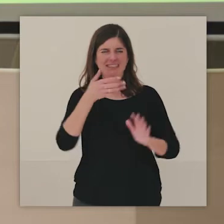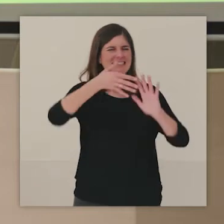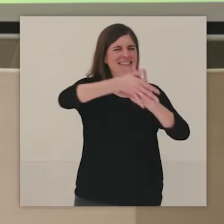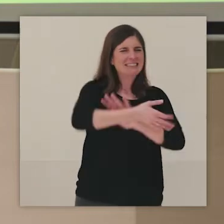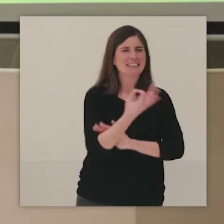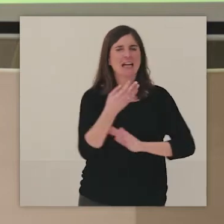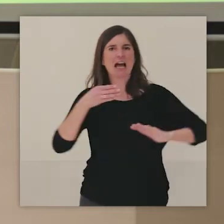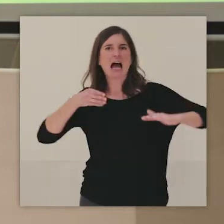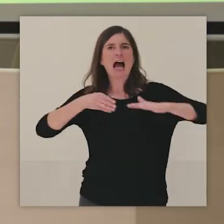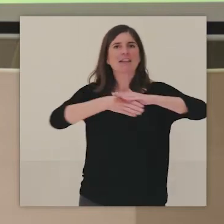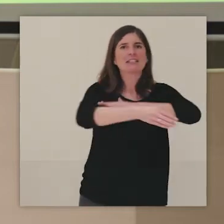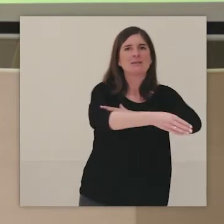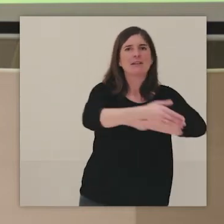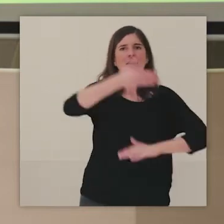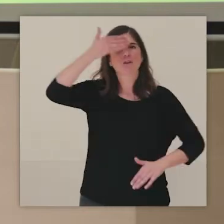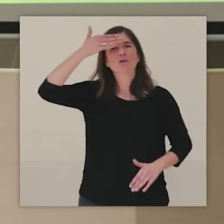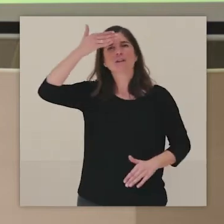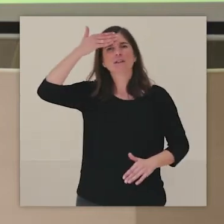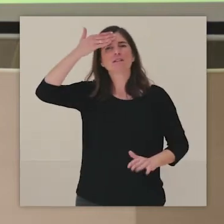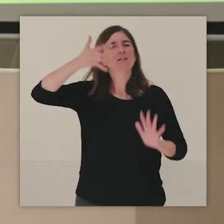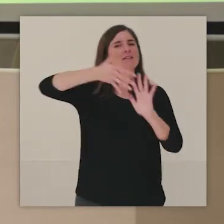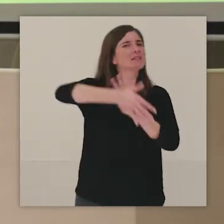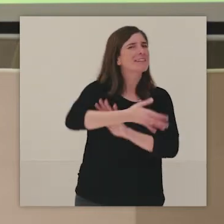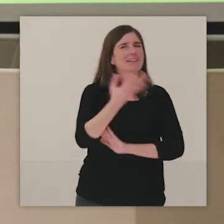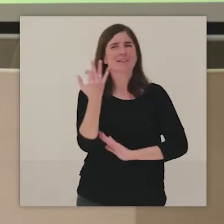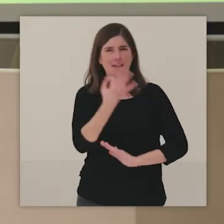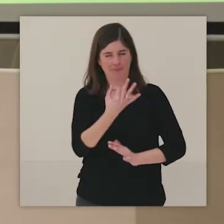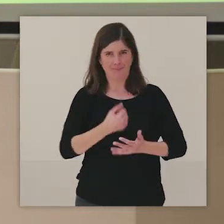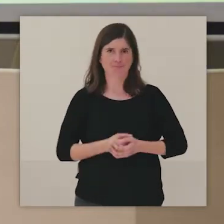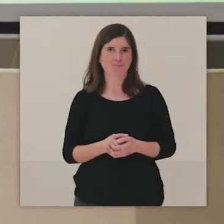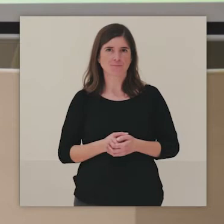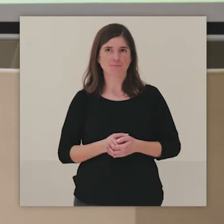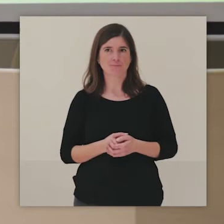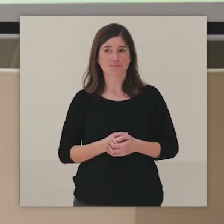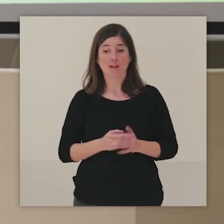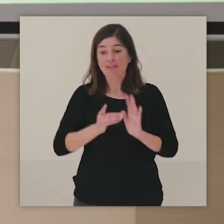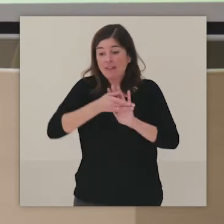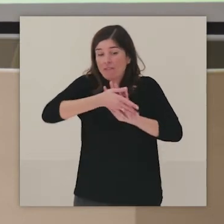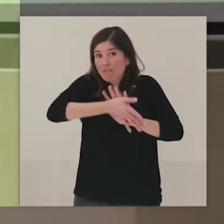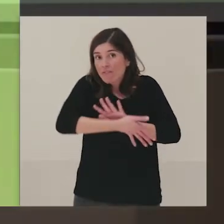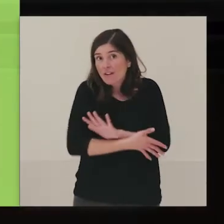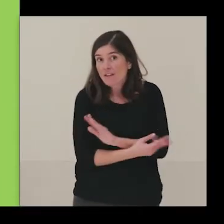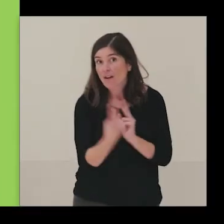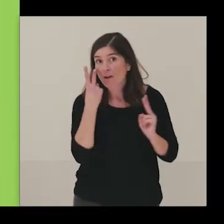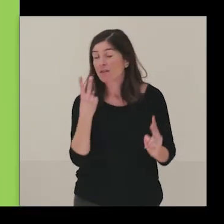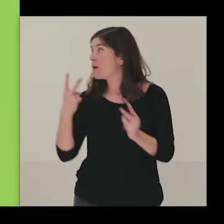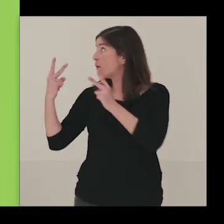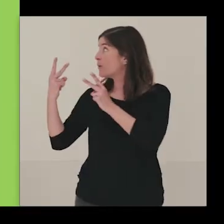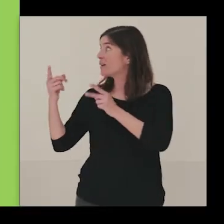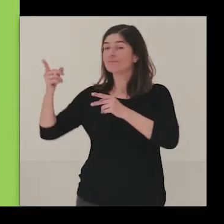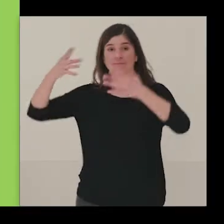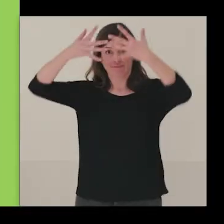lugar, accesibilidad cognitiva? Bueno, pues la definición realmente es esta que veis